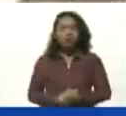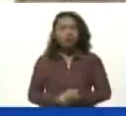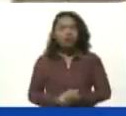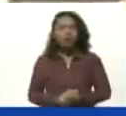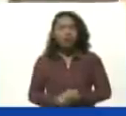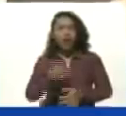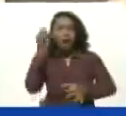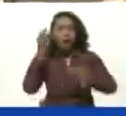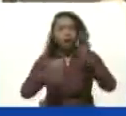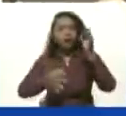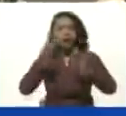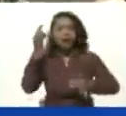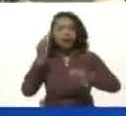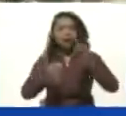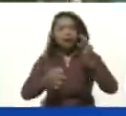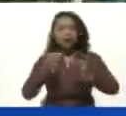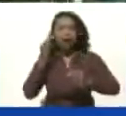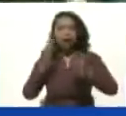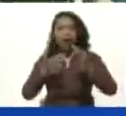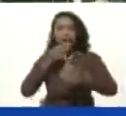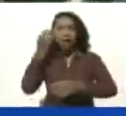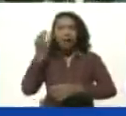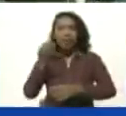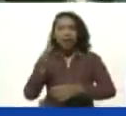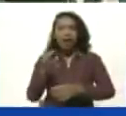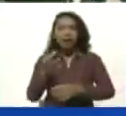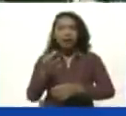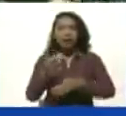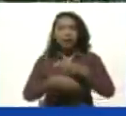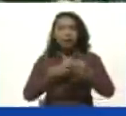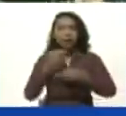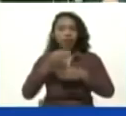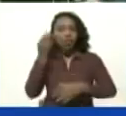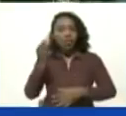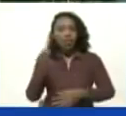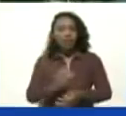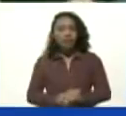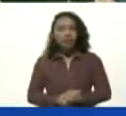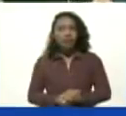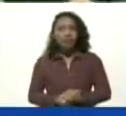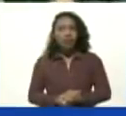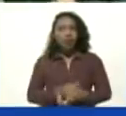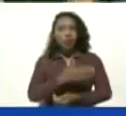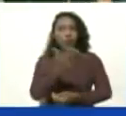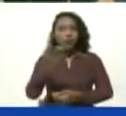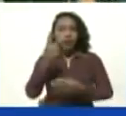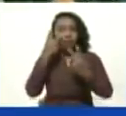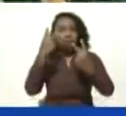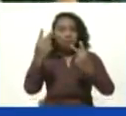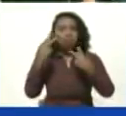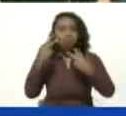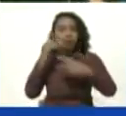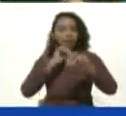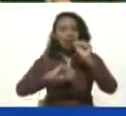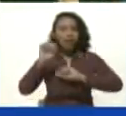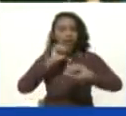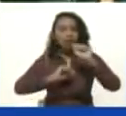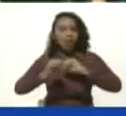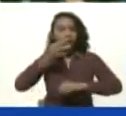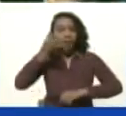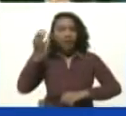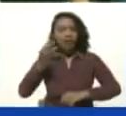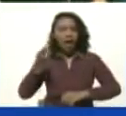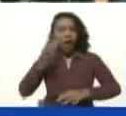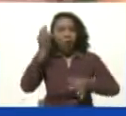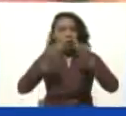La justicia y la verdad prevalecerá. Ustedes verán, defendemos la verdad, defendemos